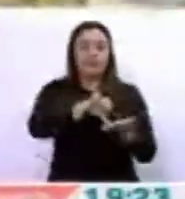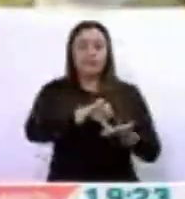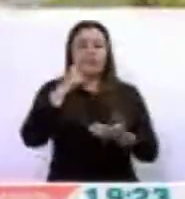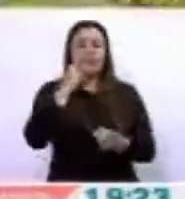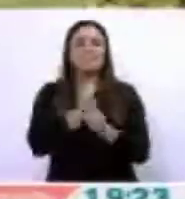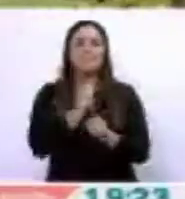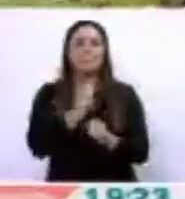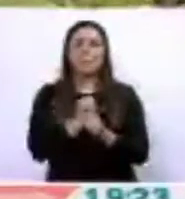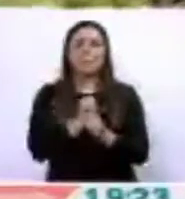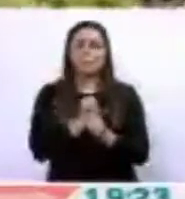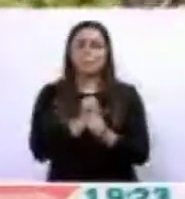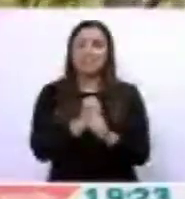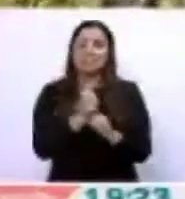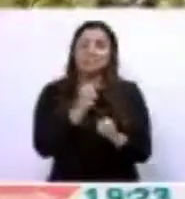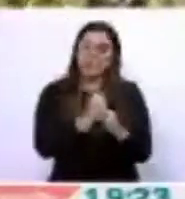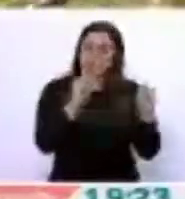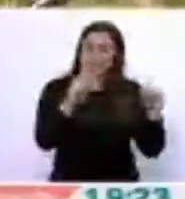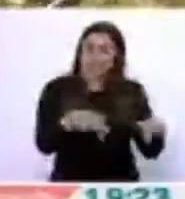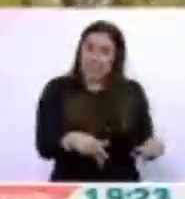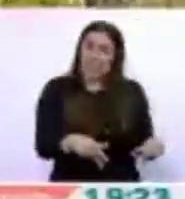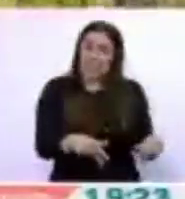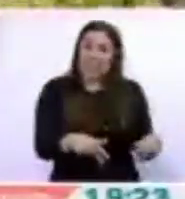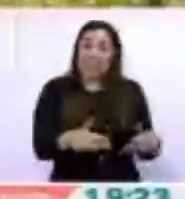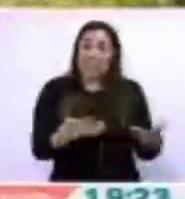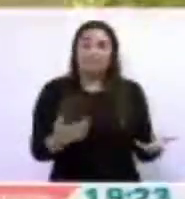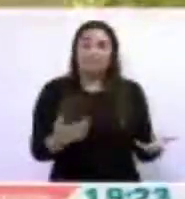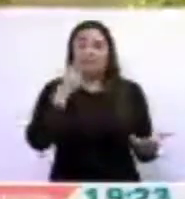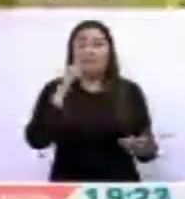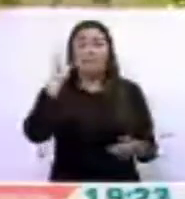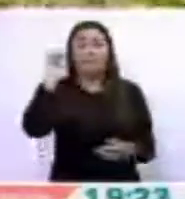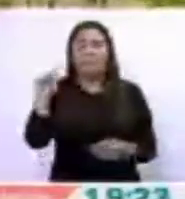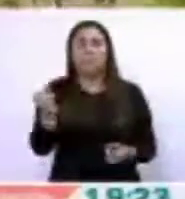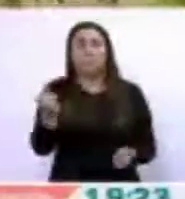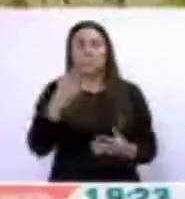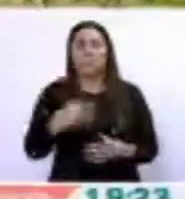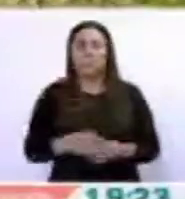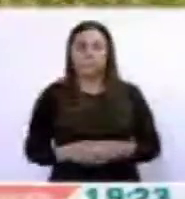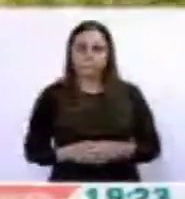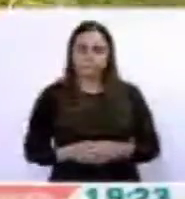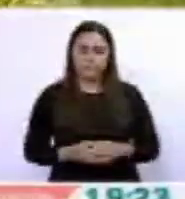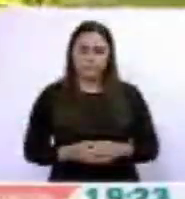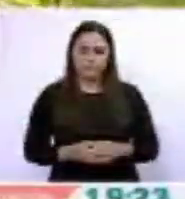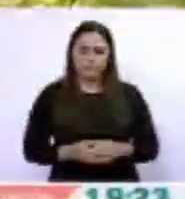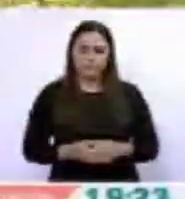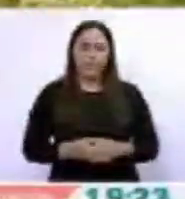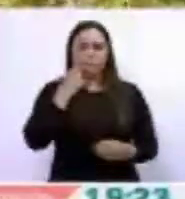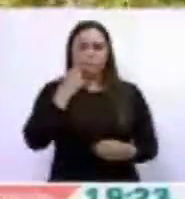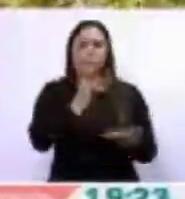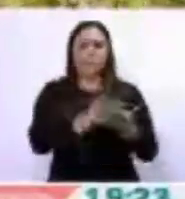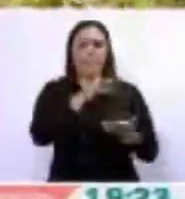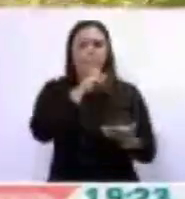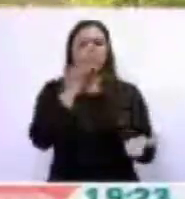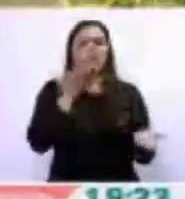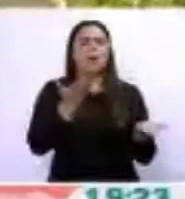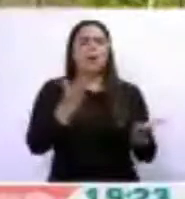trabajadores que se van a quedar sin empleo, o debido también con ERTES, en el campo. ¿Cómo lo ves tú? Nosotros valoramos esa propuesta de manera